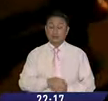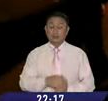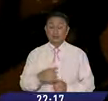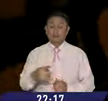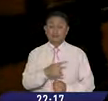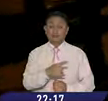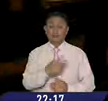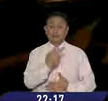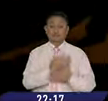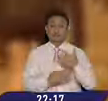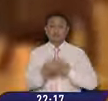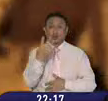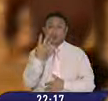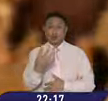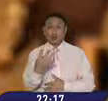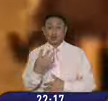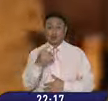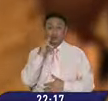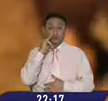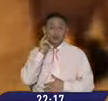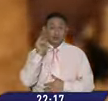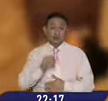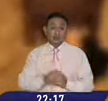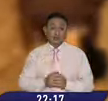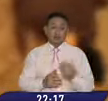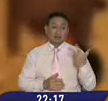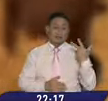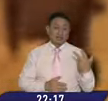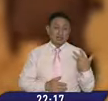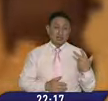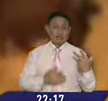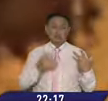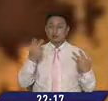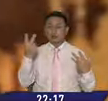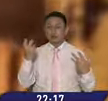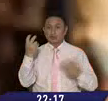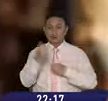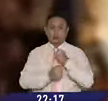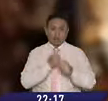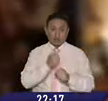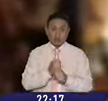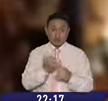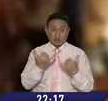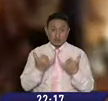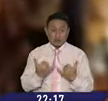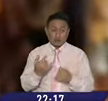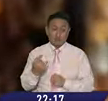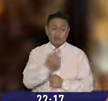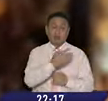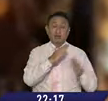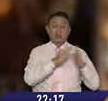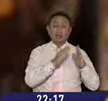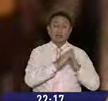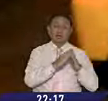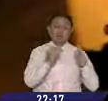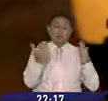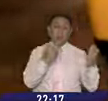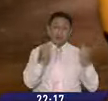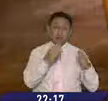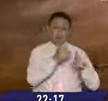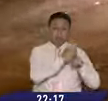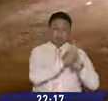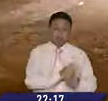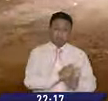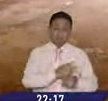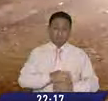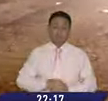de sangre son los cuatro menores de 3 a 12 años que por el momento se encuentran en una casa de acogida,